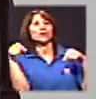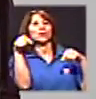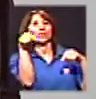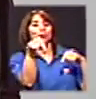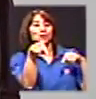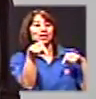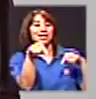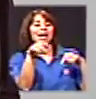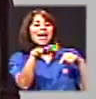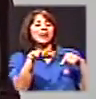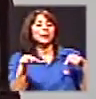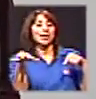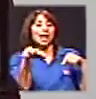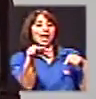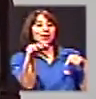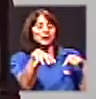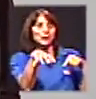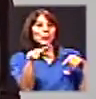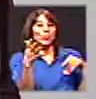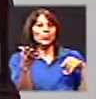donde